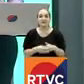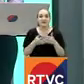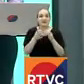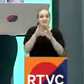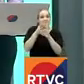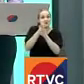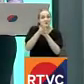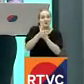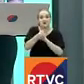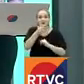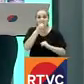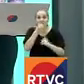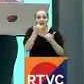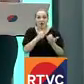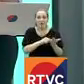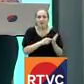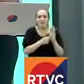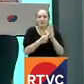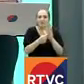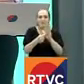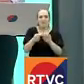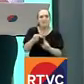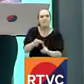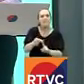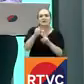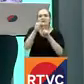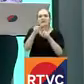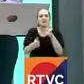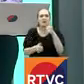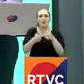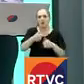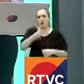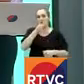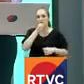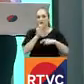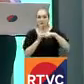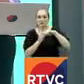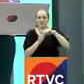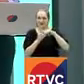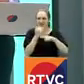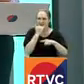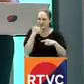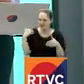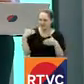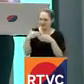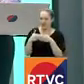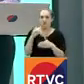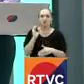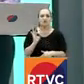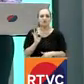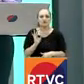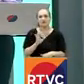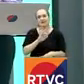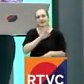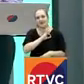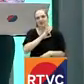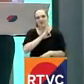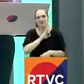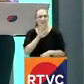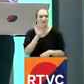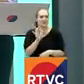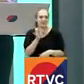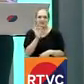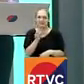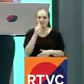boletín informativo, pero los dejamos con nuestro especial de las noticias positivas. Todos los sábados del 2021 abrimos un espacio